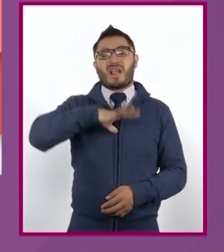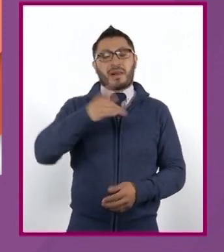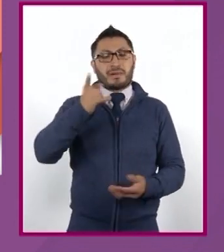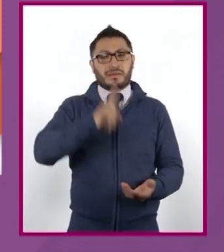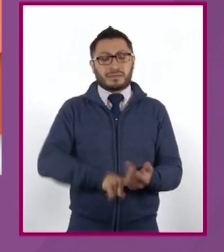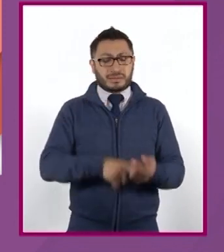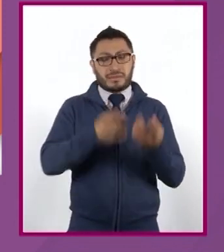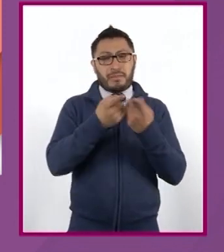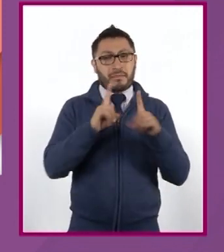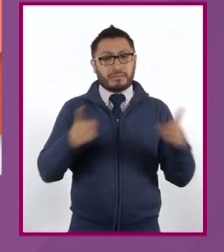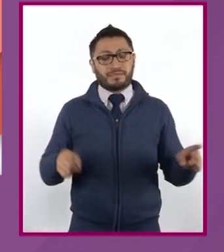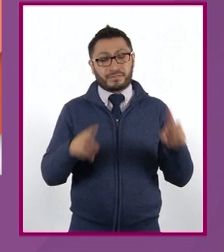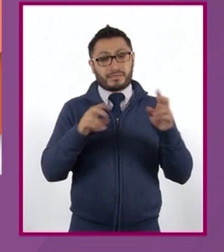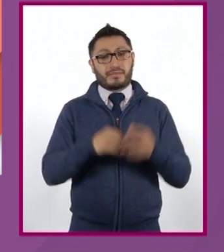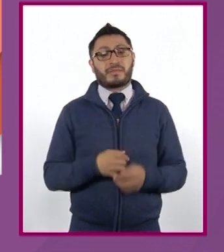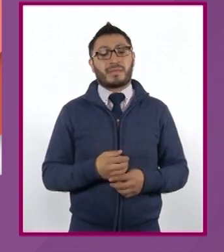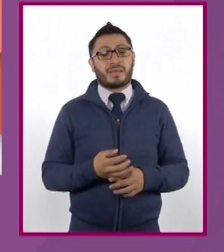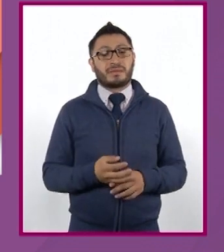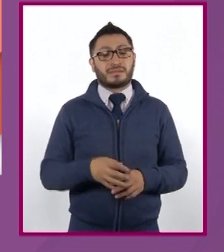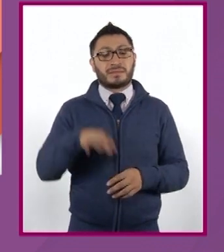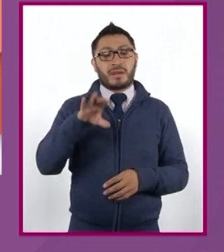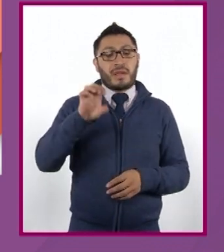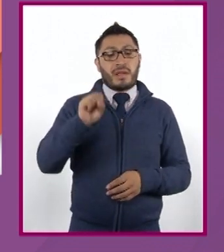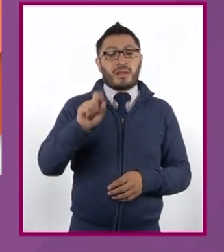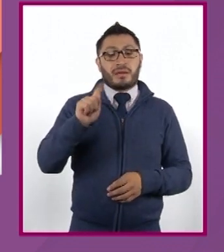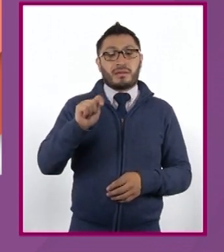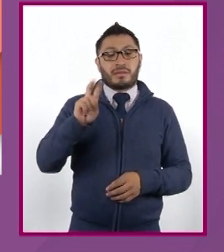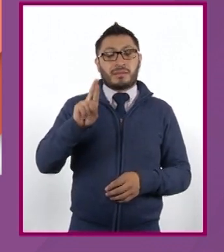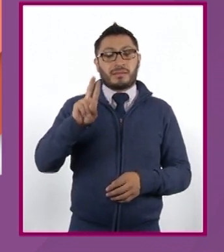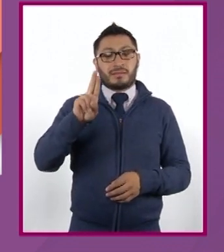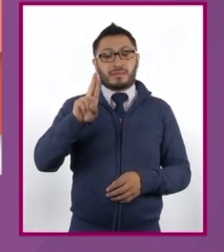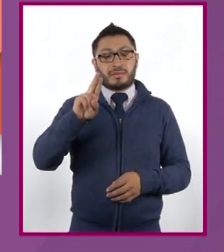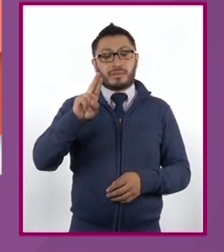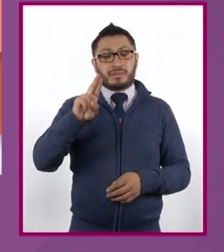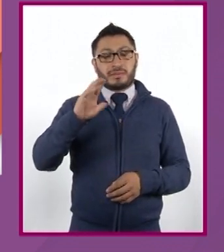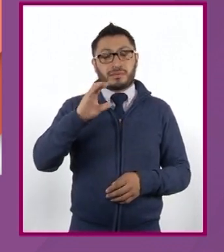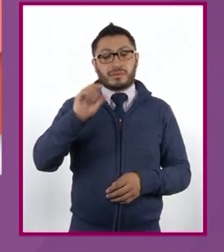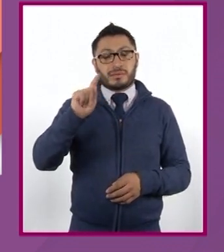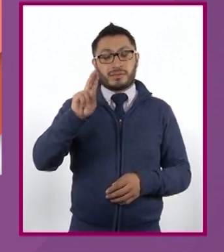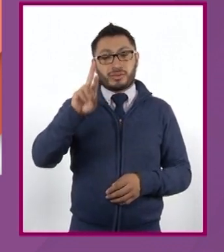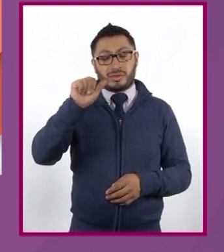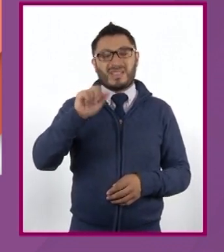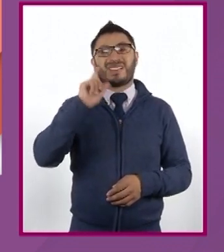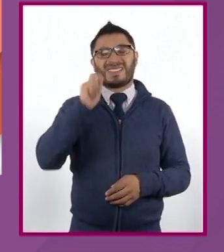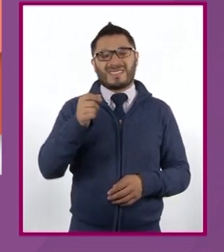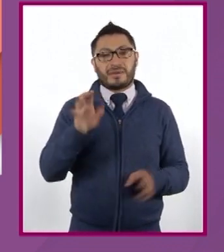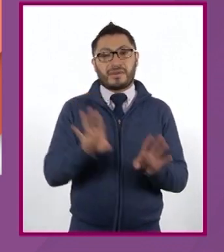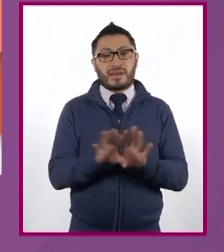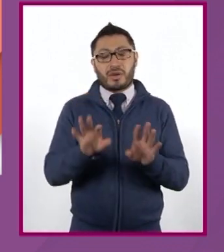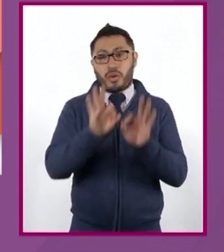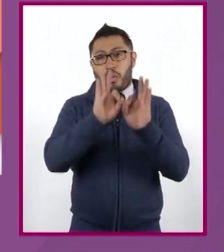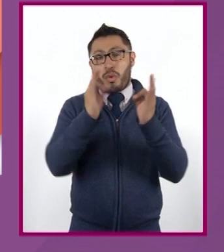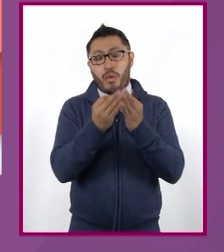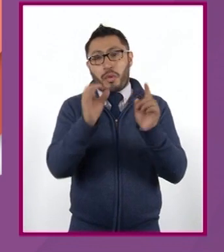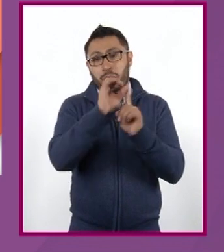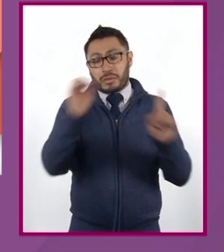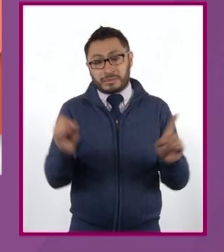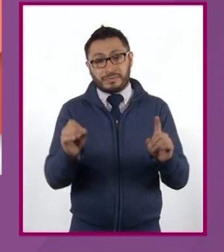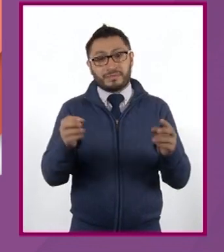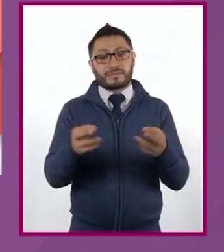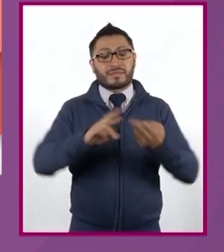que se desarrolla. La estructura guarda relación con la manera en que se organiza el